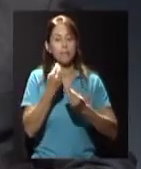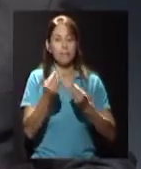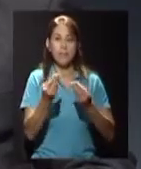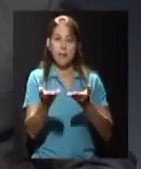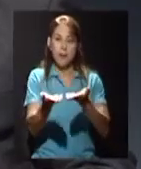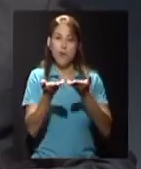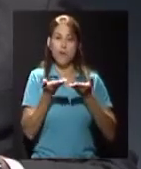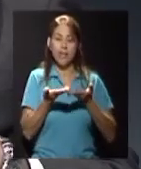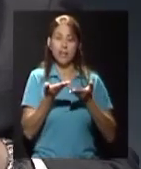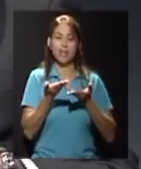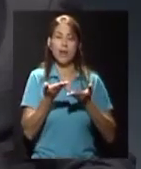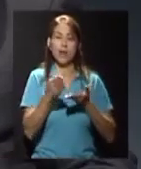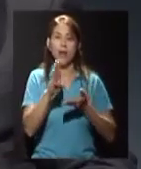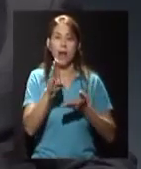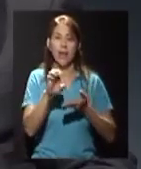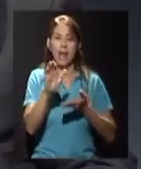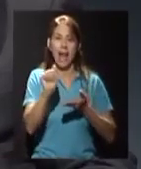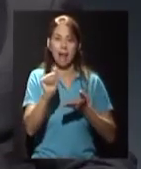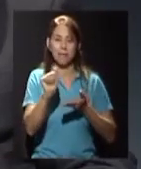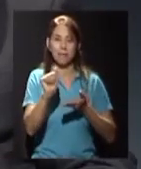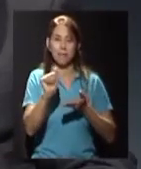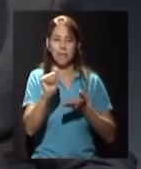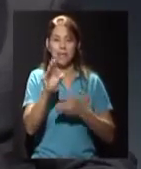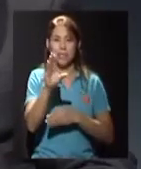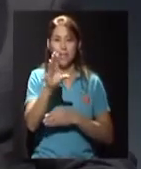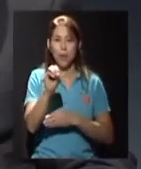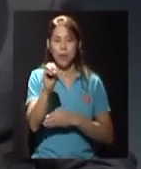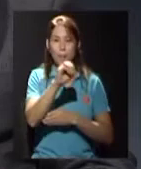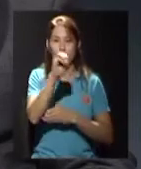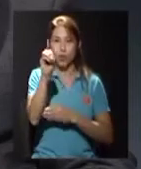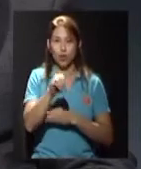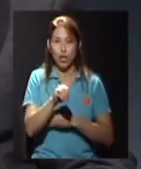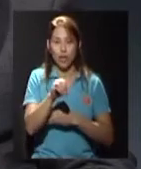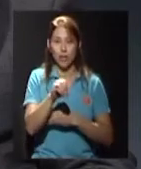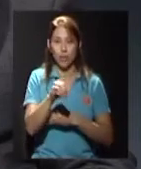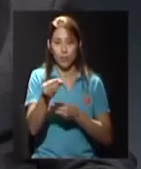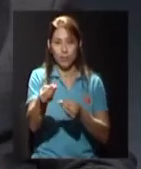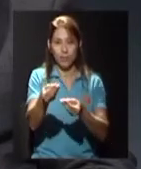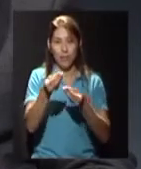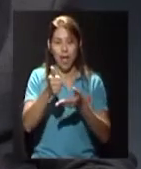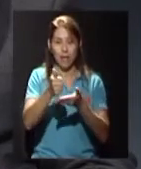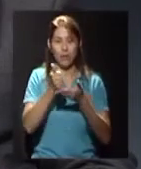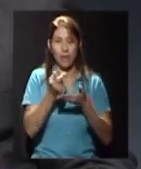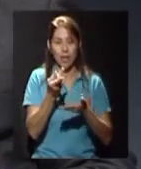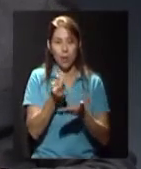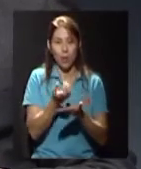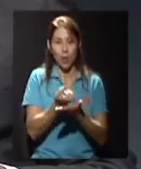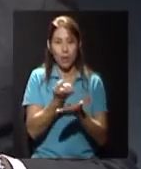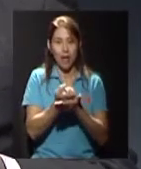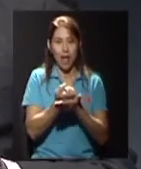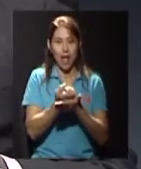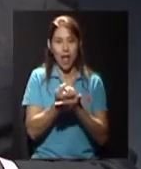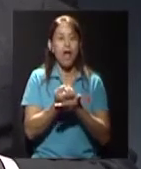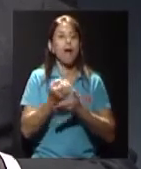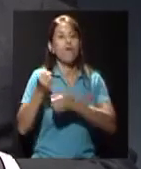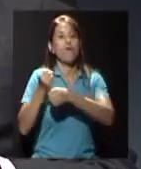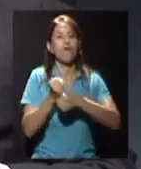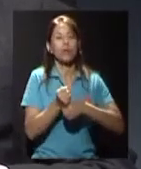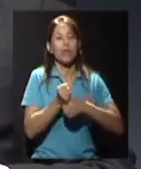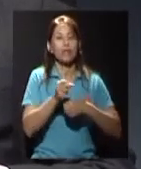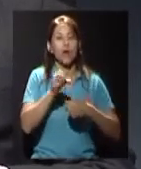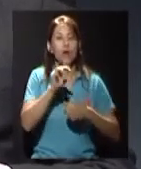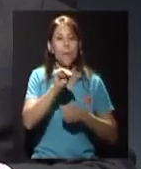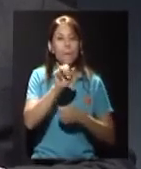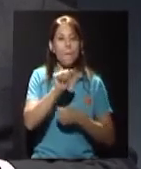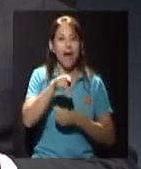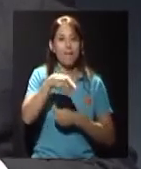ofrece una beca de un 50 por ciento otorgado por la fundación mapfre y un 25 por